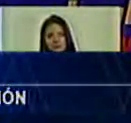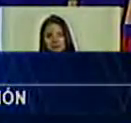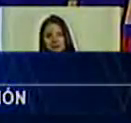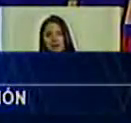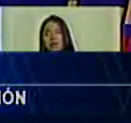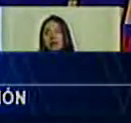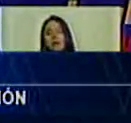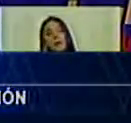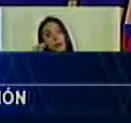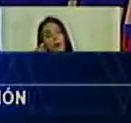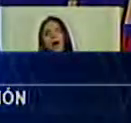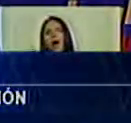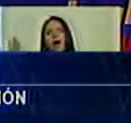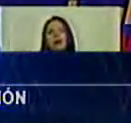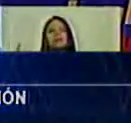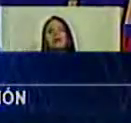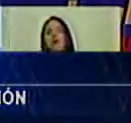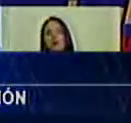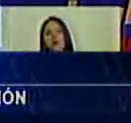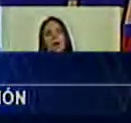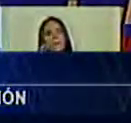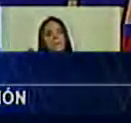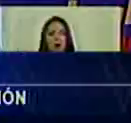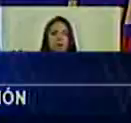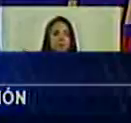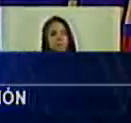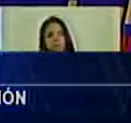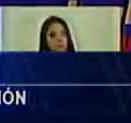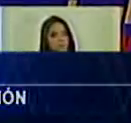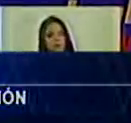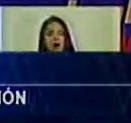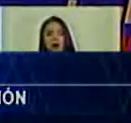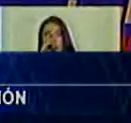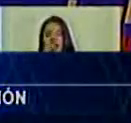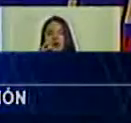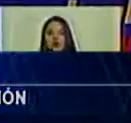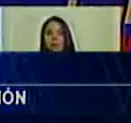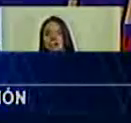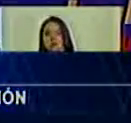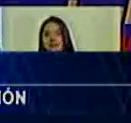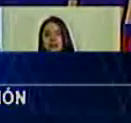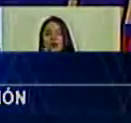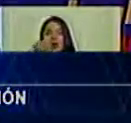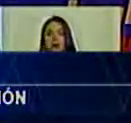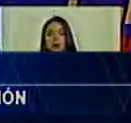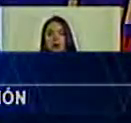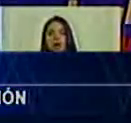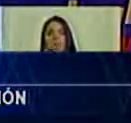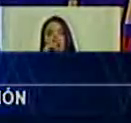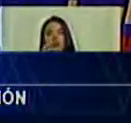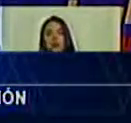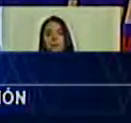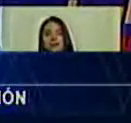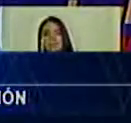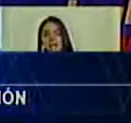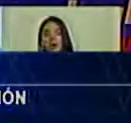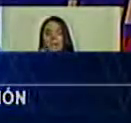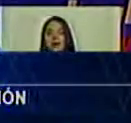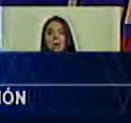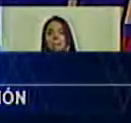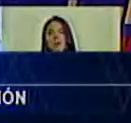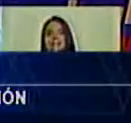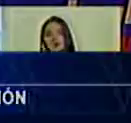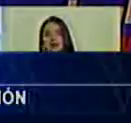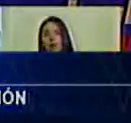Recordemos que cuando ellos habían hecho un llamado similar en el año 2005, en las parlamentarias del 2005, participó el 23%